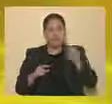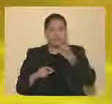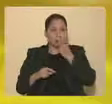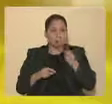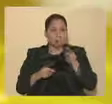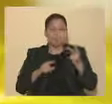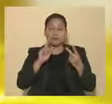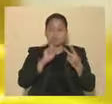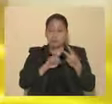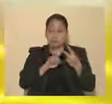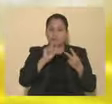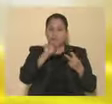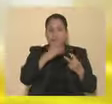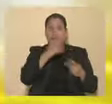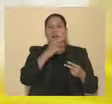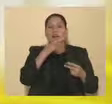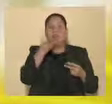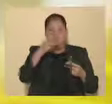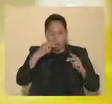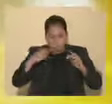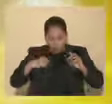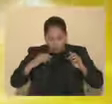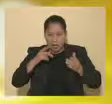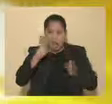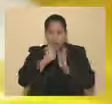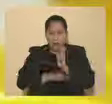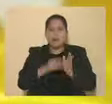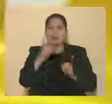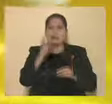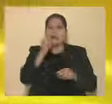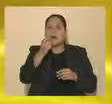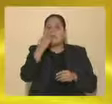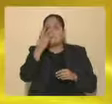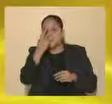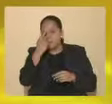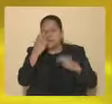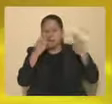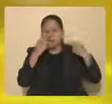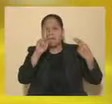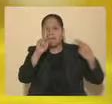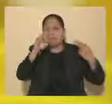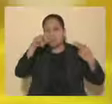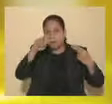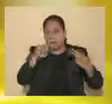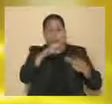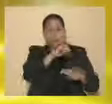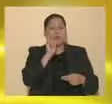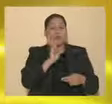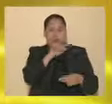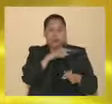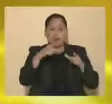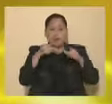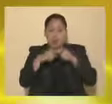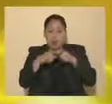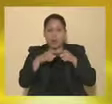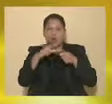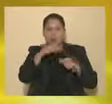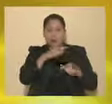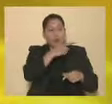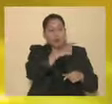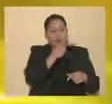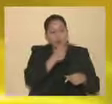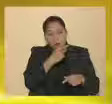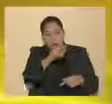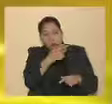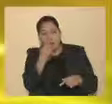punto número 2, los nombres de sus órganos sexuales. ¿Cómo son? De manera clara, ¿cómo son? Tú, mijita, tienes una vulva, tú, mijito,